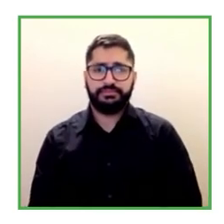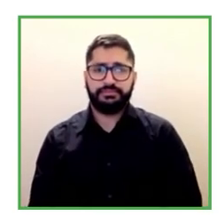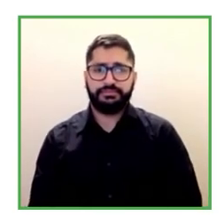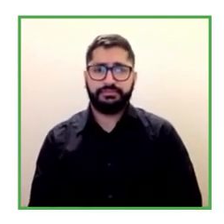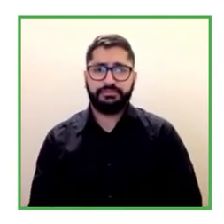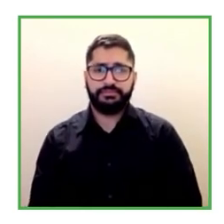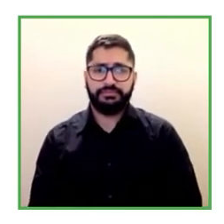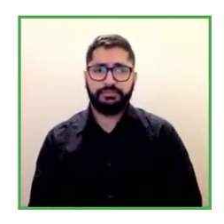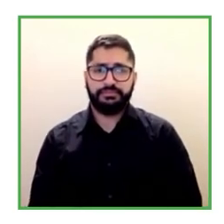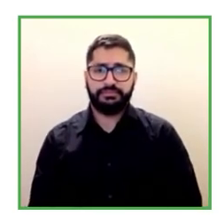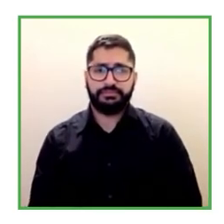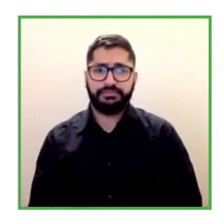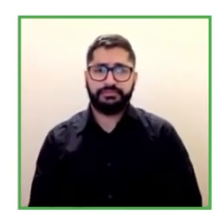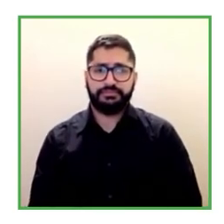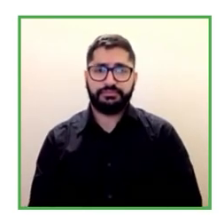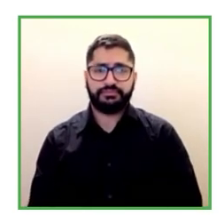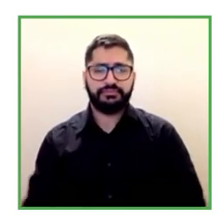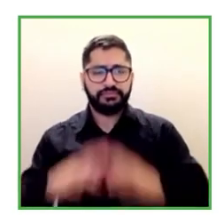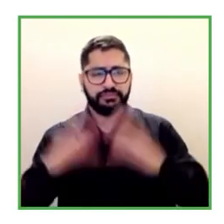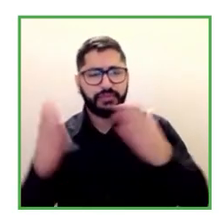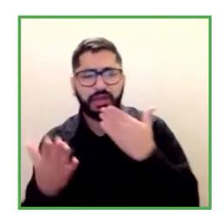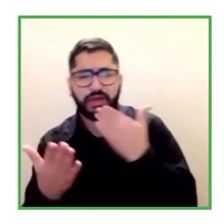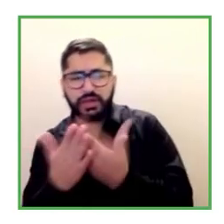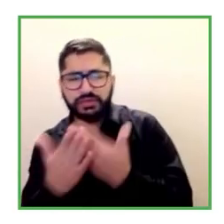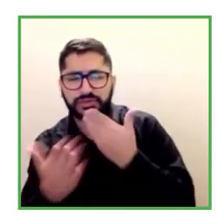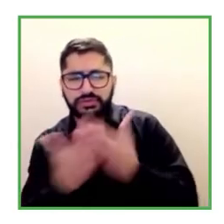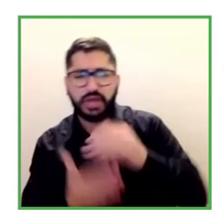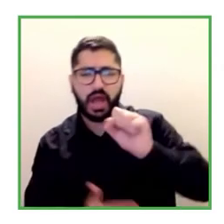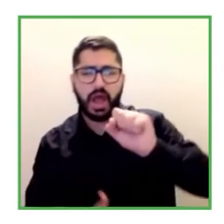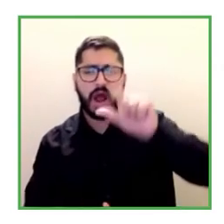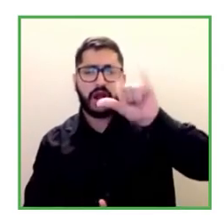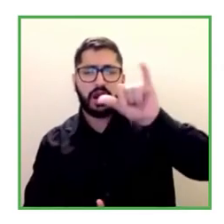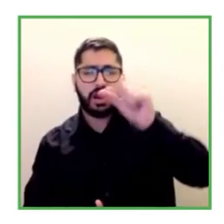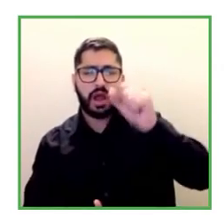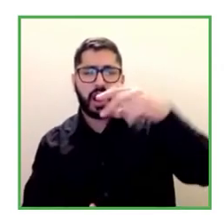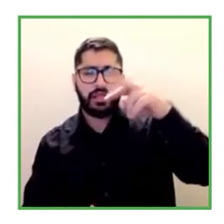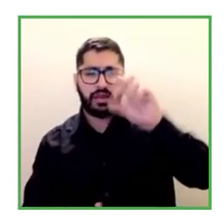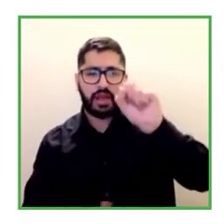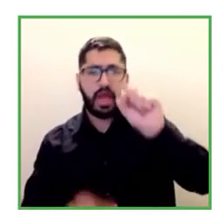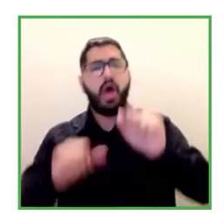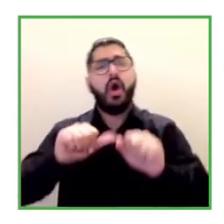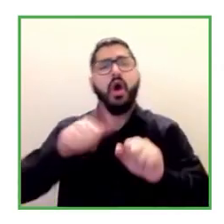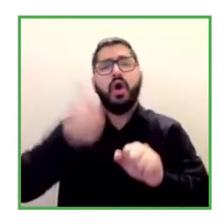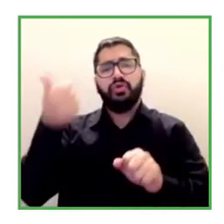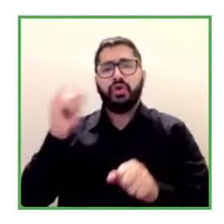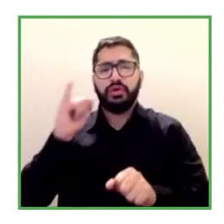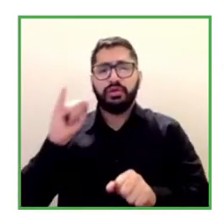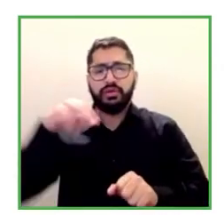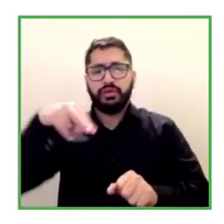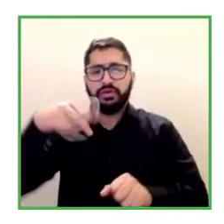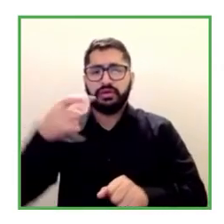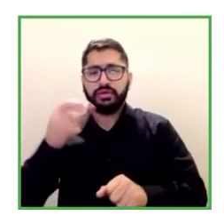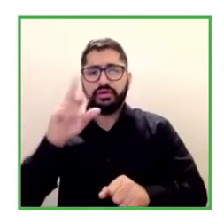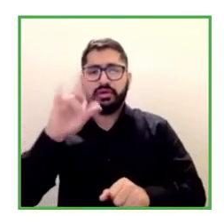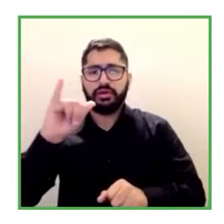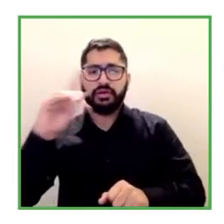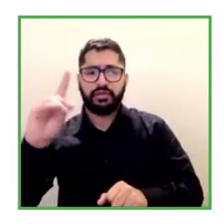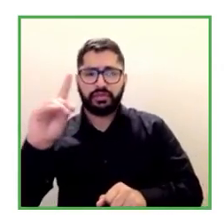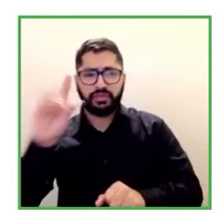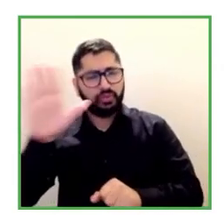Muchísimas gracias, Alejandra. Bueno, Ingrid, a ver qué nos puedes comentar de la experiencia que han estado desarrollando en